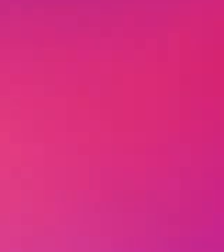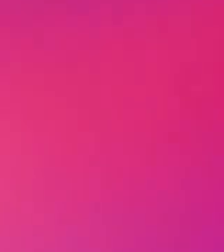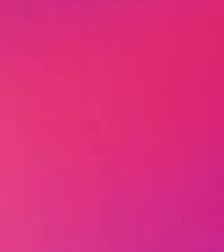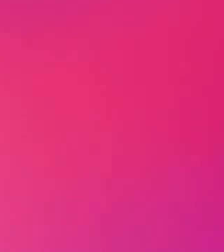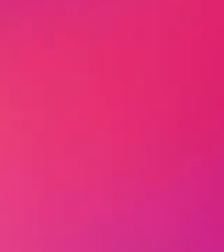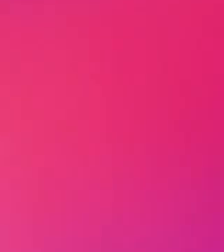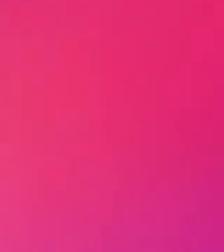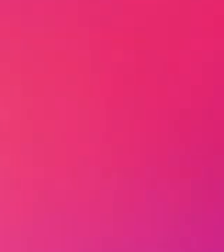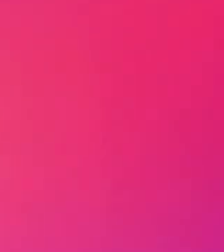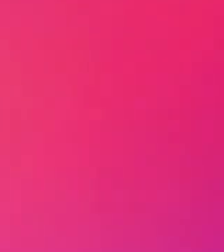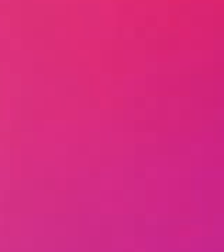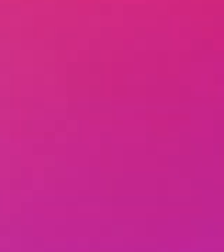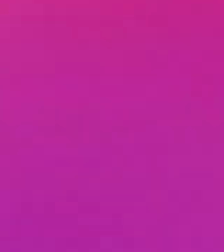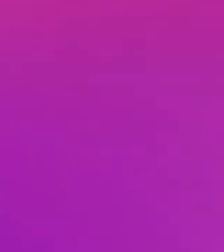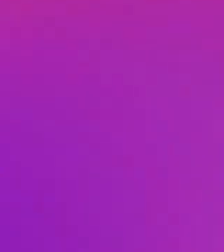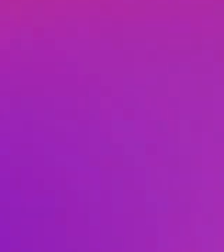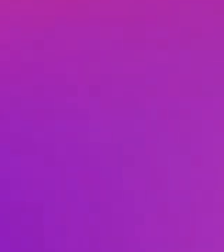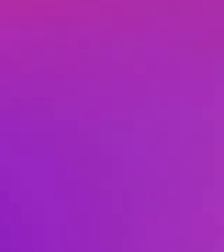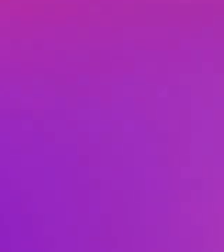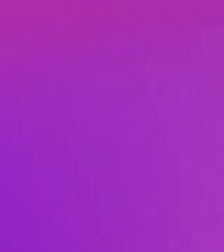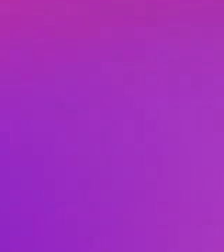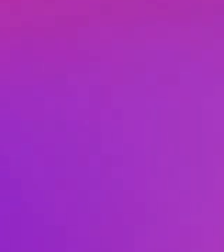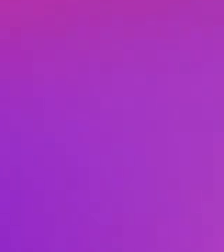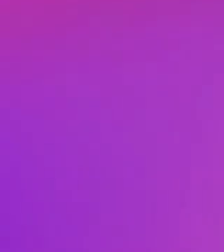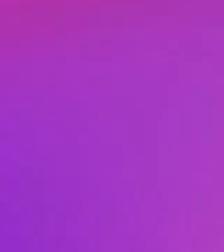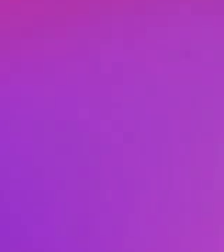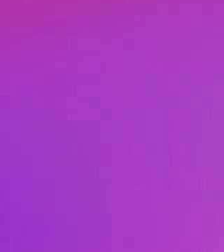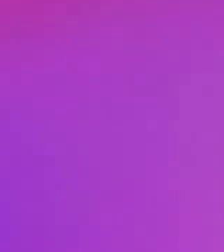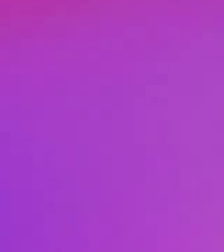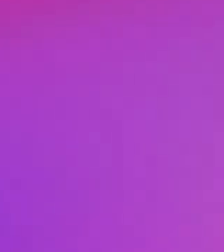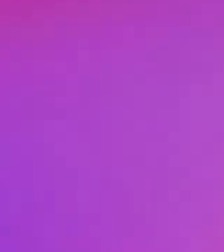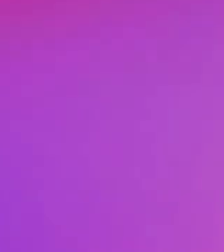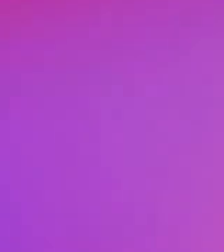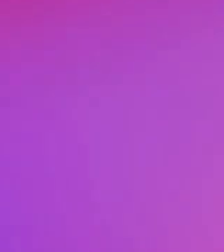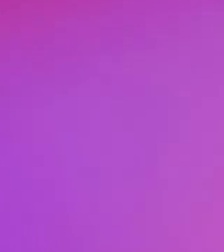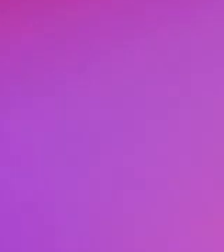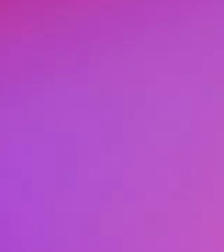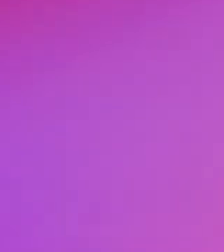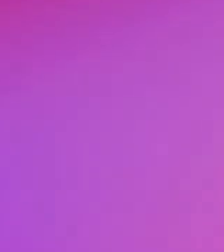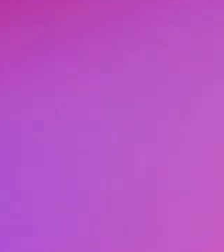conalitec.cep.gov.mx. Y recuerda que también cuentas con el sitio